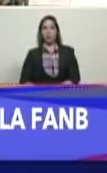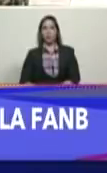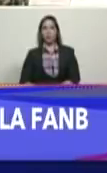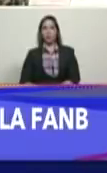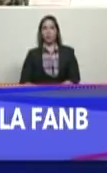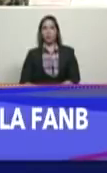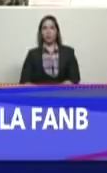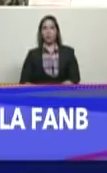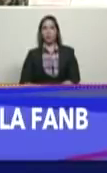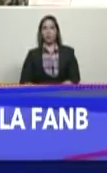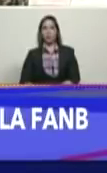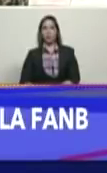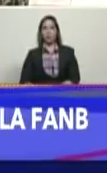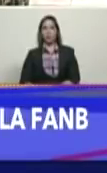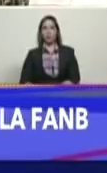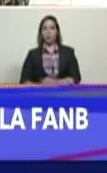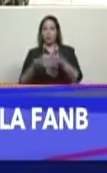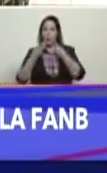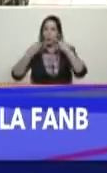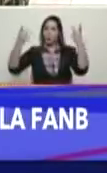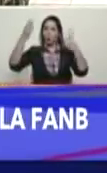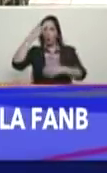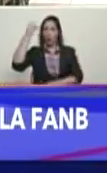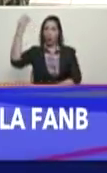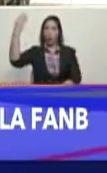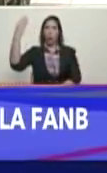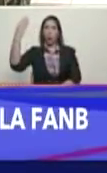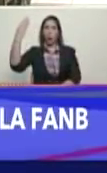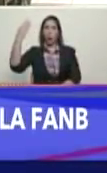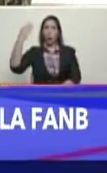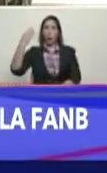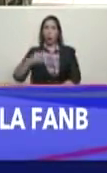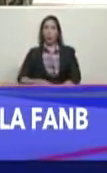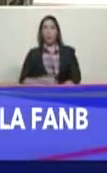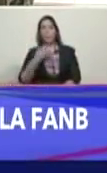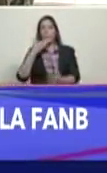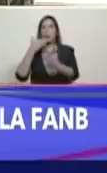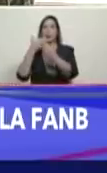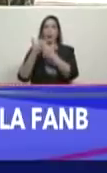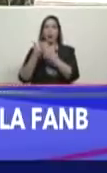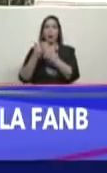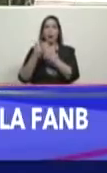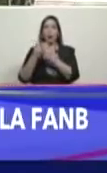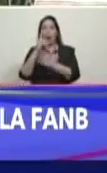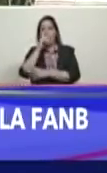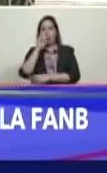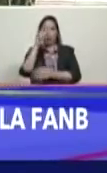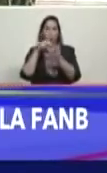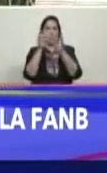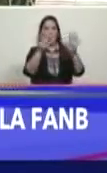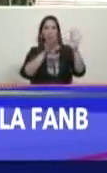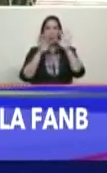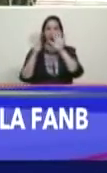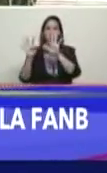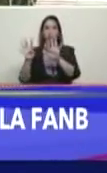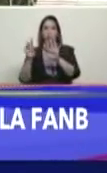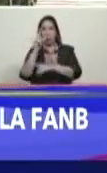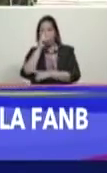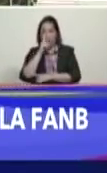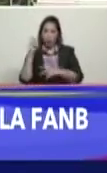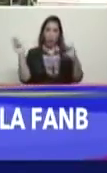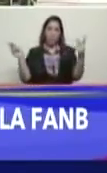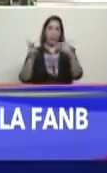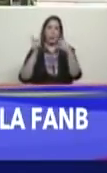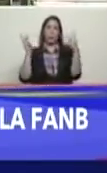Elevemos nuestra oración a Dios y pidamos porque el año 2019 sea un año de